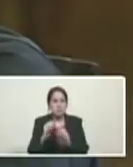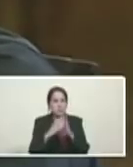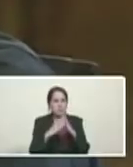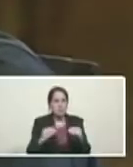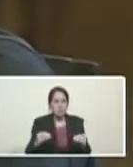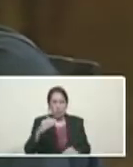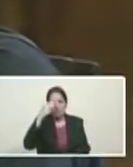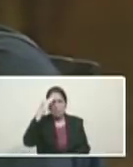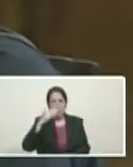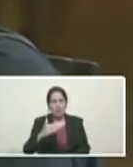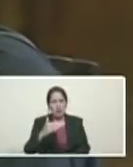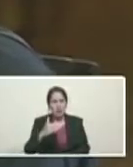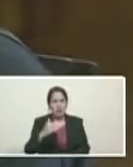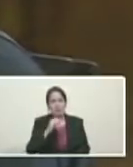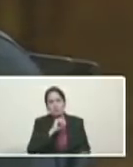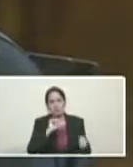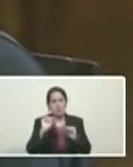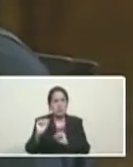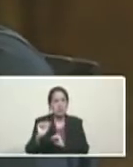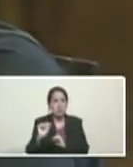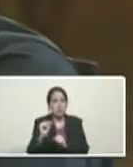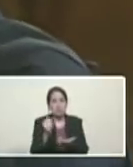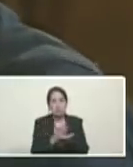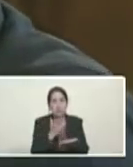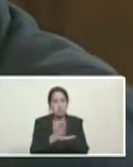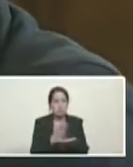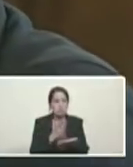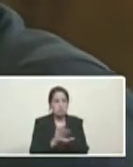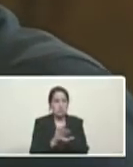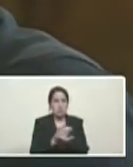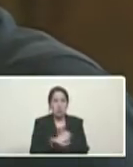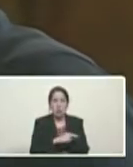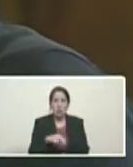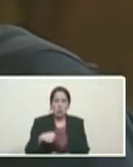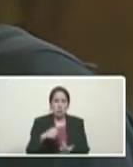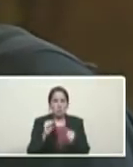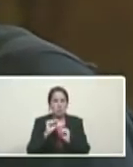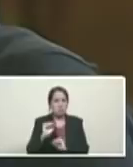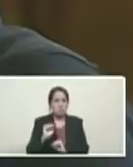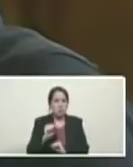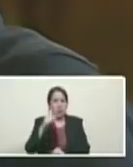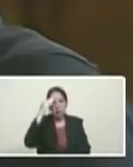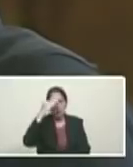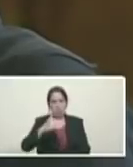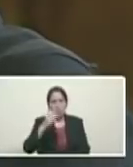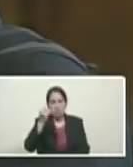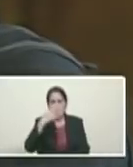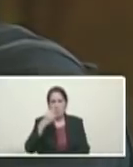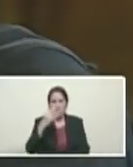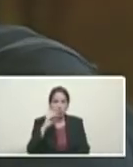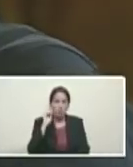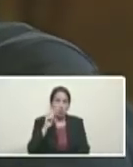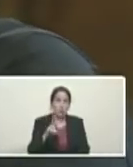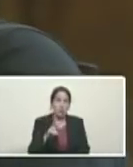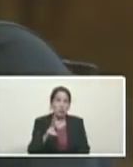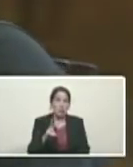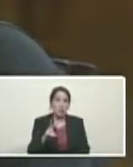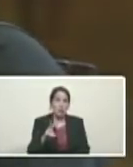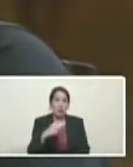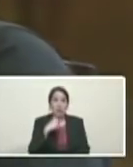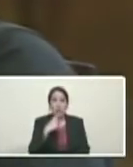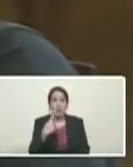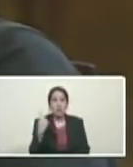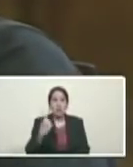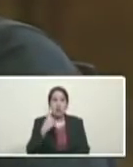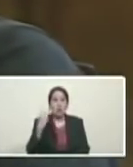eléctricas de servicios hay que seguir defendiendo nuestro palacio de miraflores y así como lo decía guaicaipuro sólo